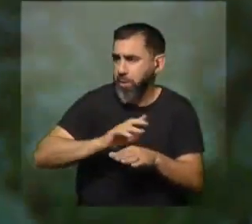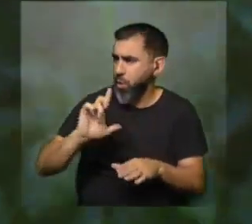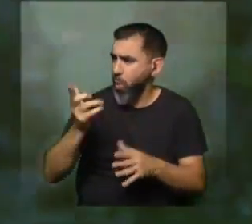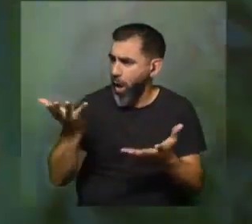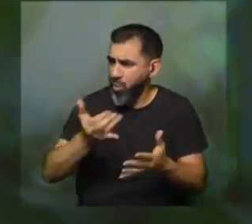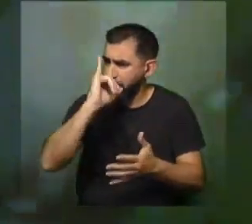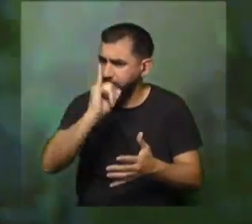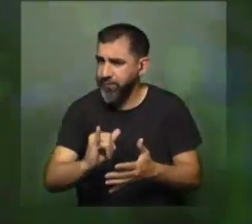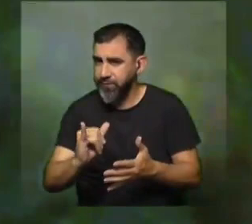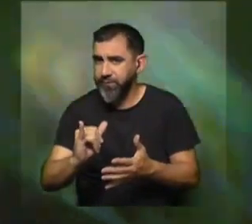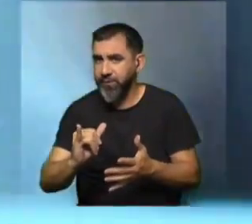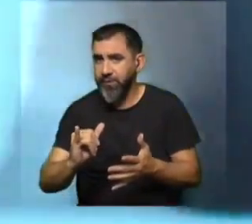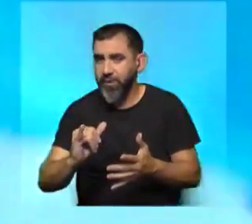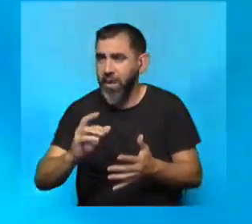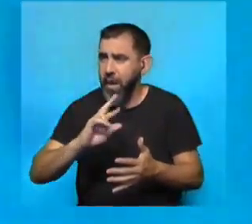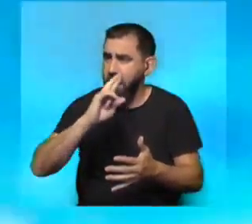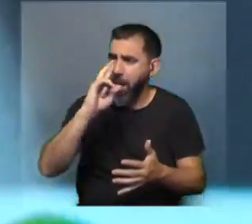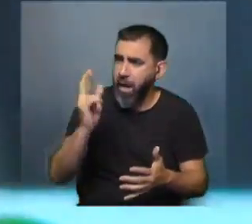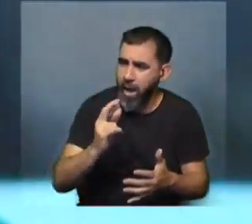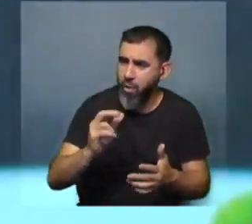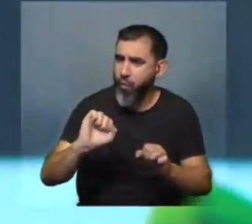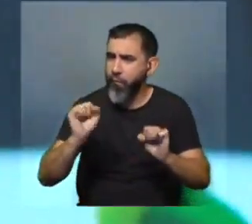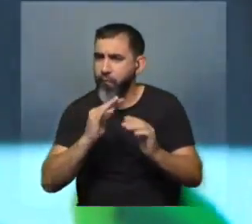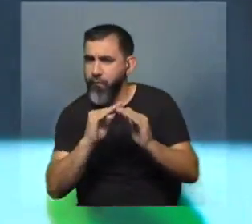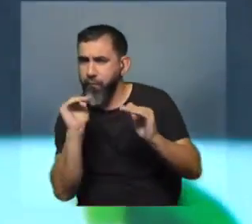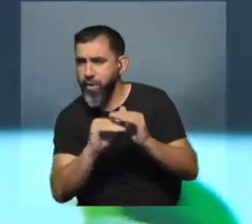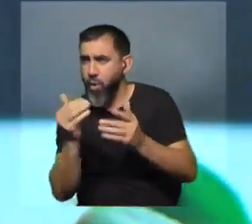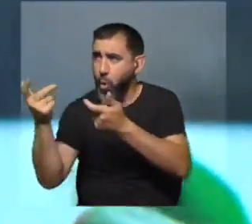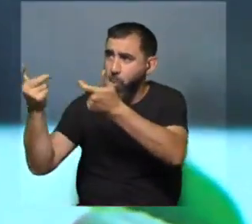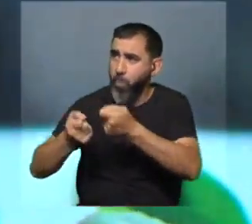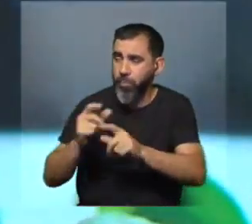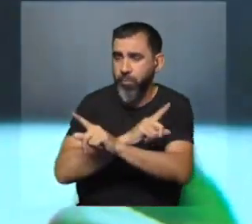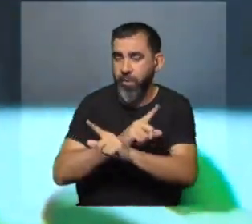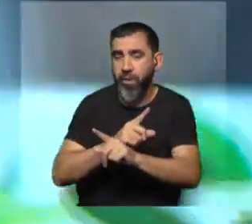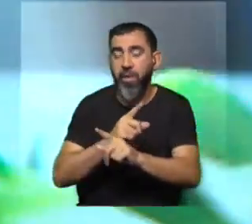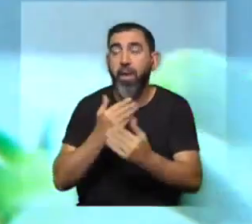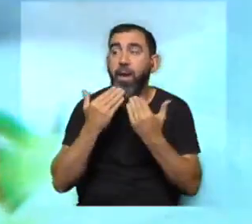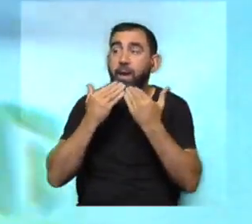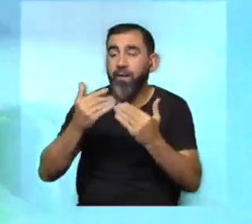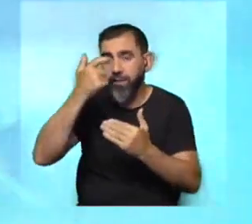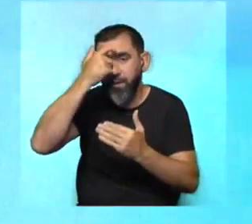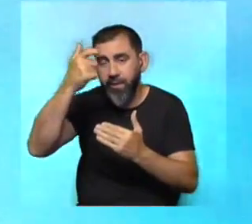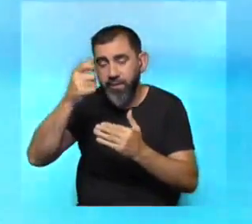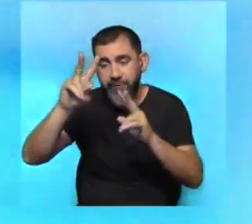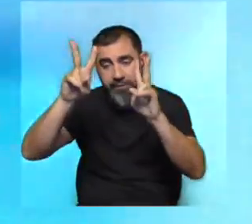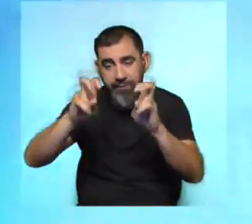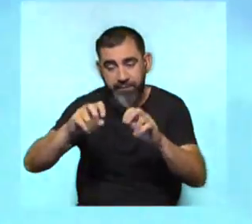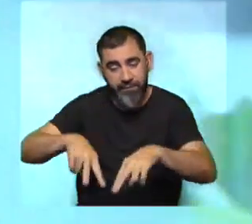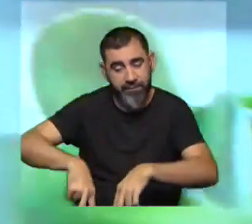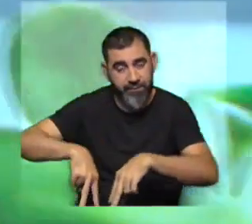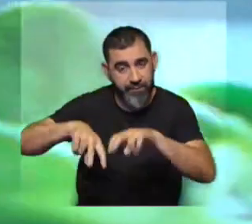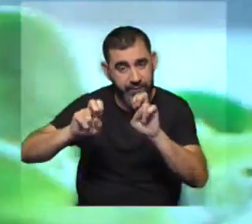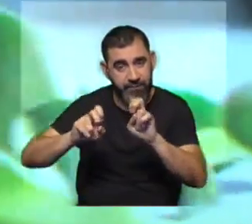encontraba, no son ni conservadas al frío ni importadas, son fruto del trabajo, de la investigación y